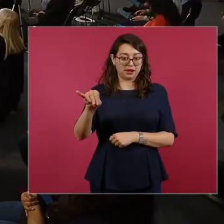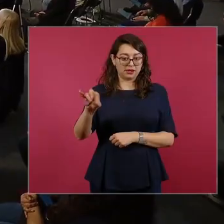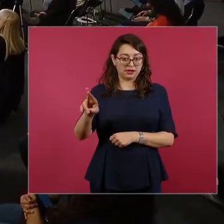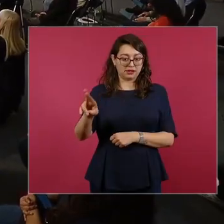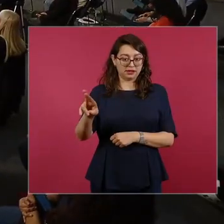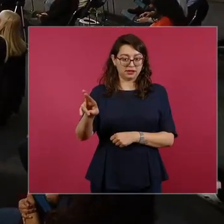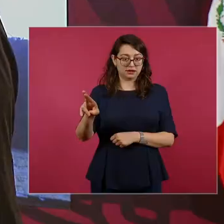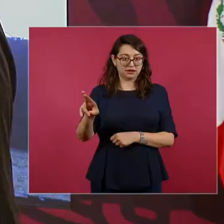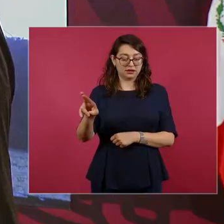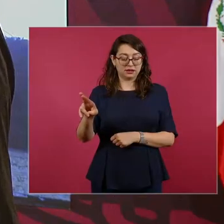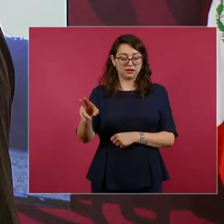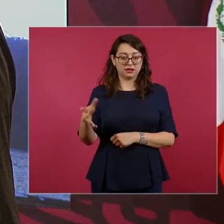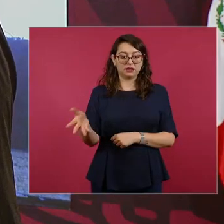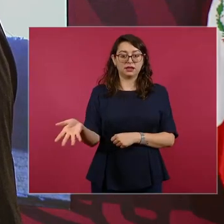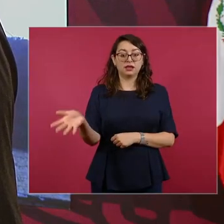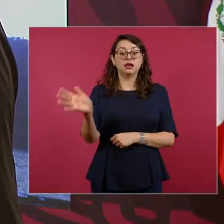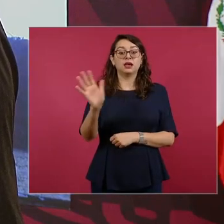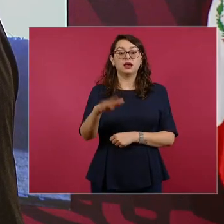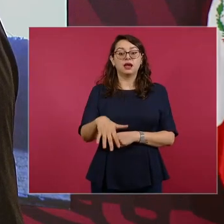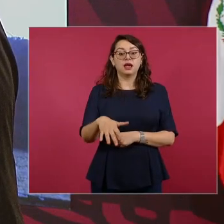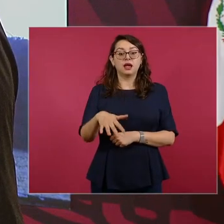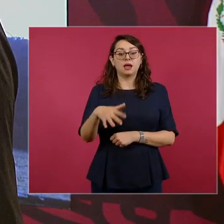Bellavista